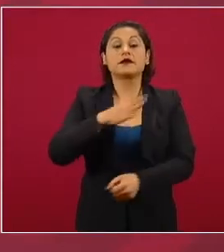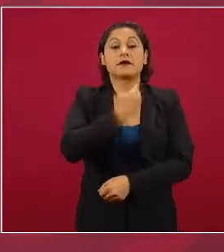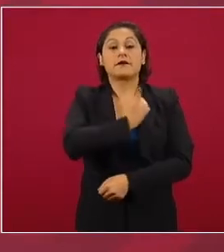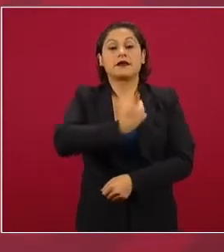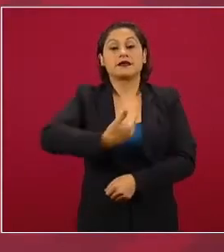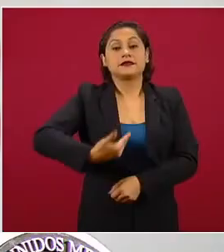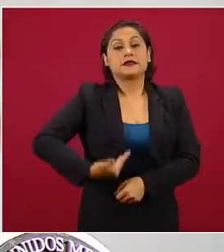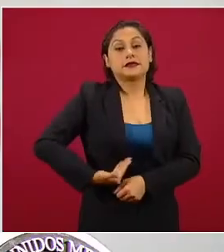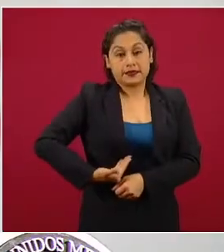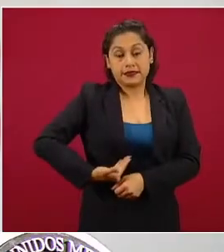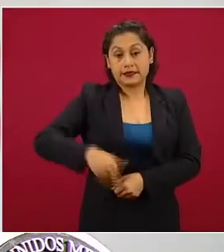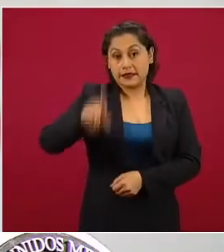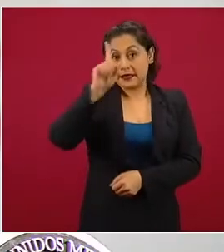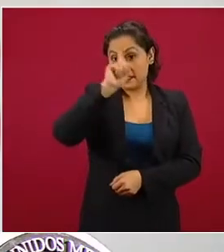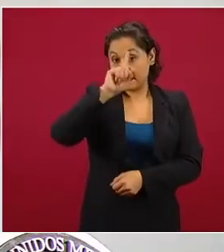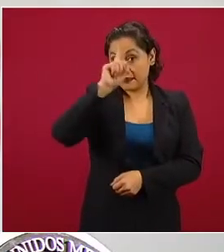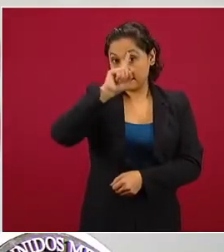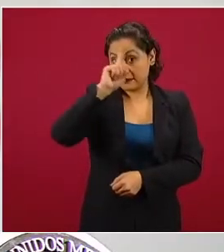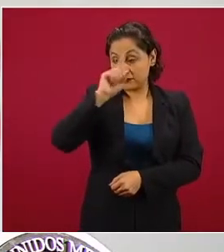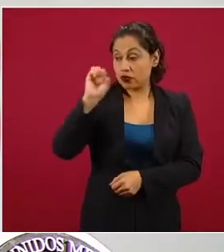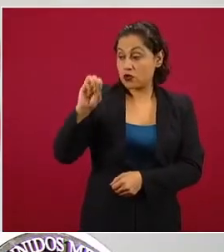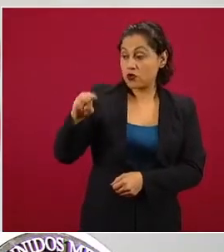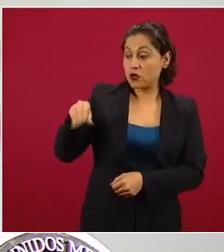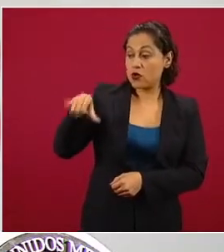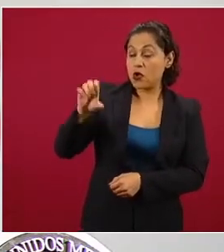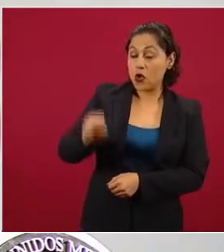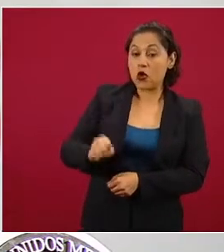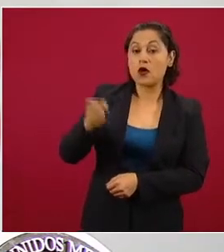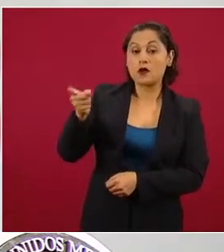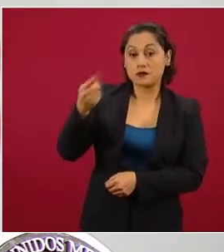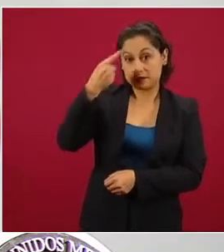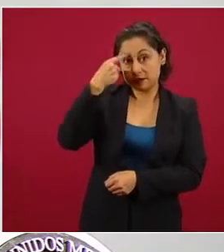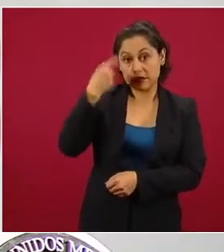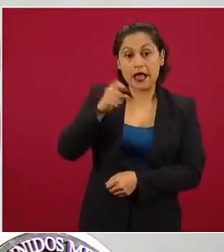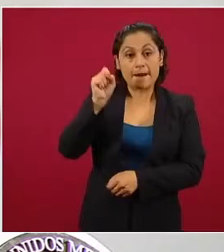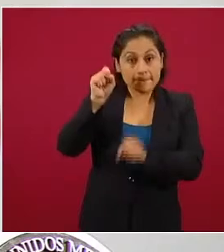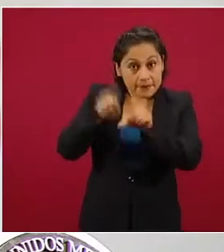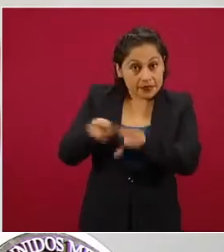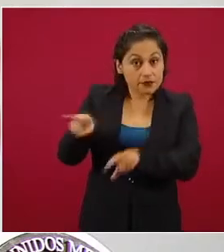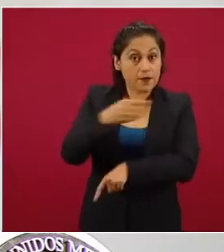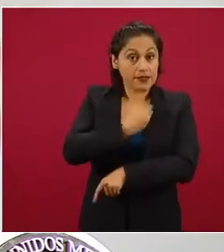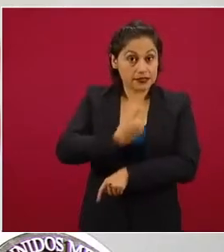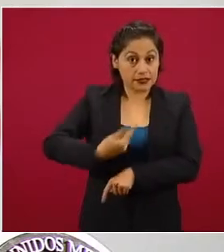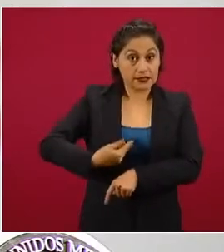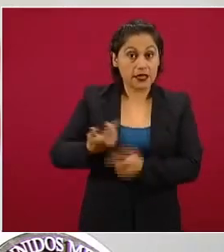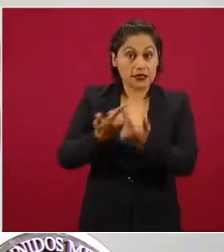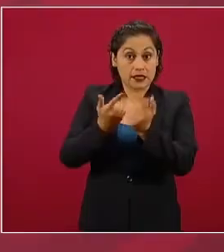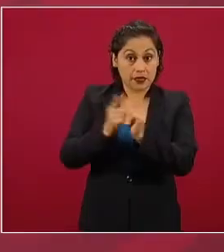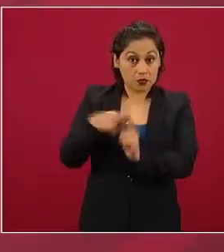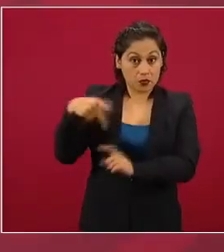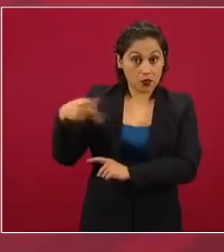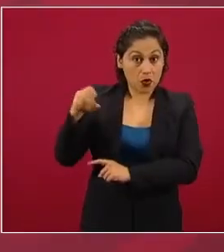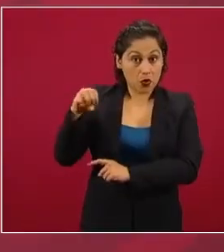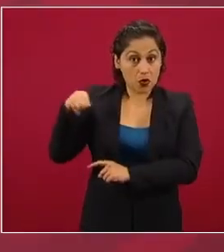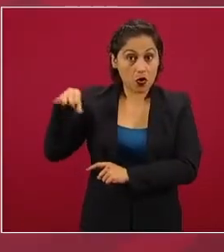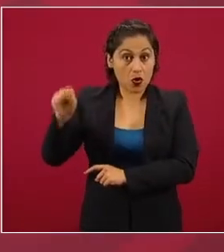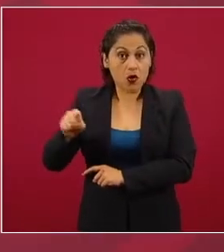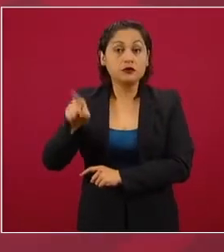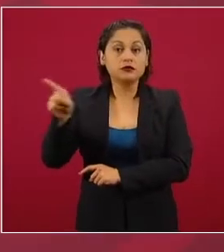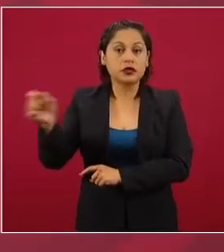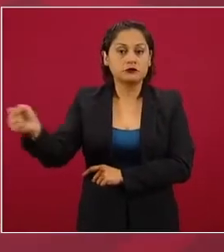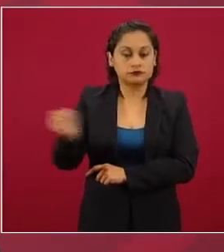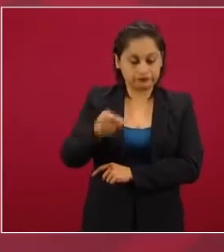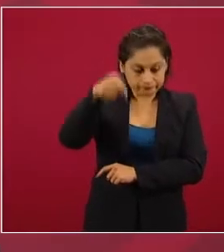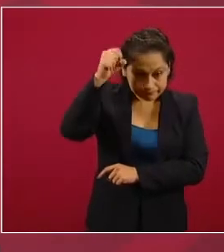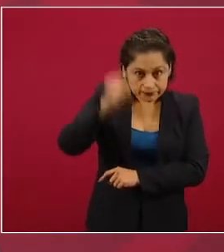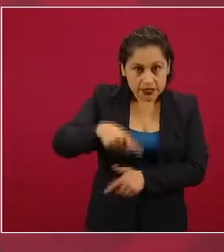de Vacunación de la Organización Mundial de la Salud. El propio presidente de ese grupo estratégico participa en nuestro grupo